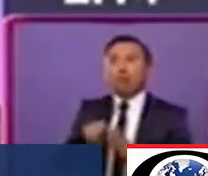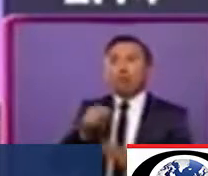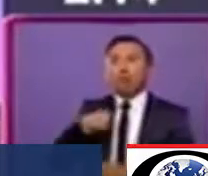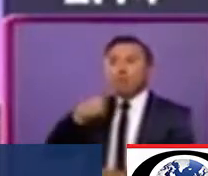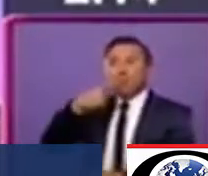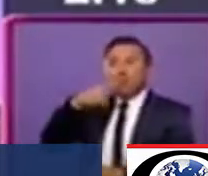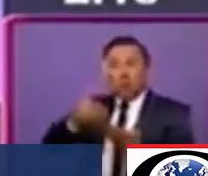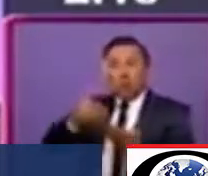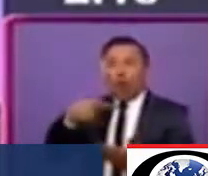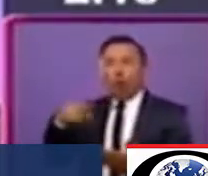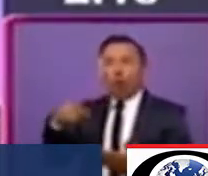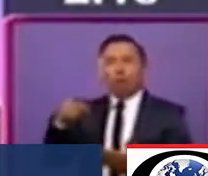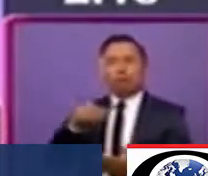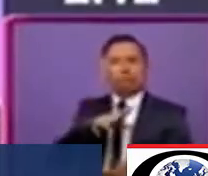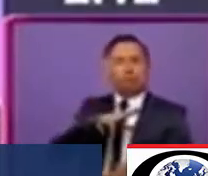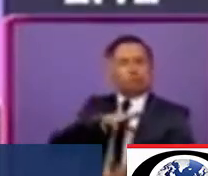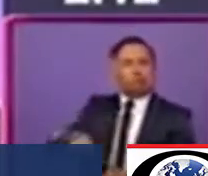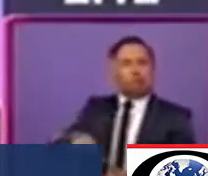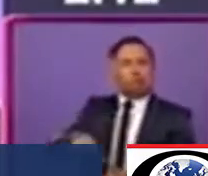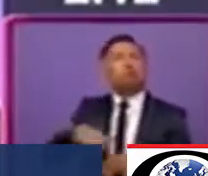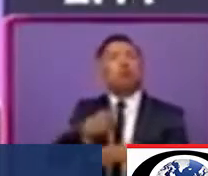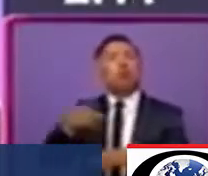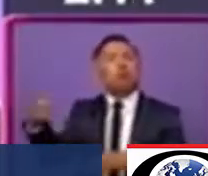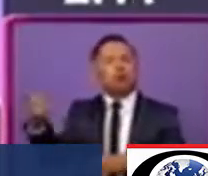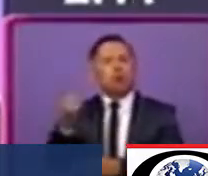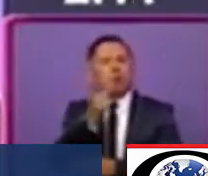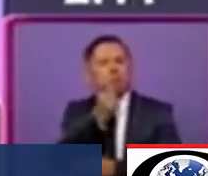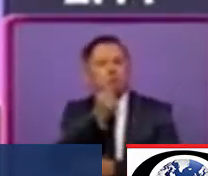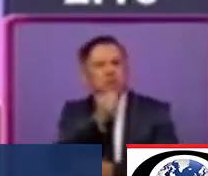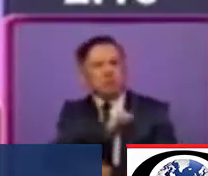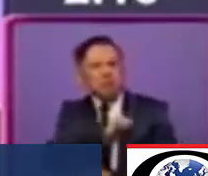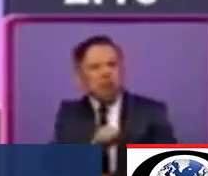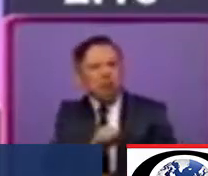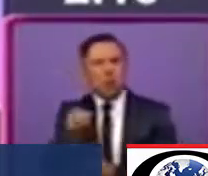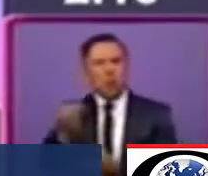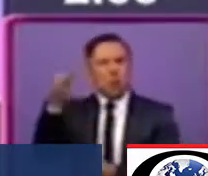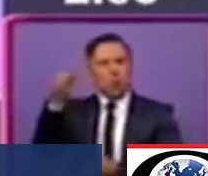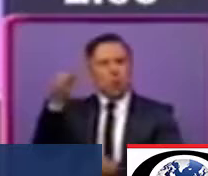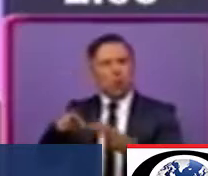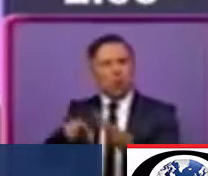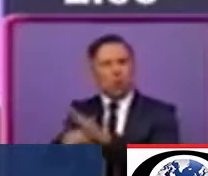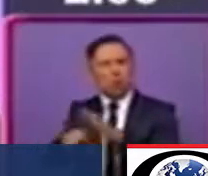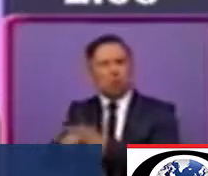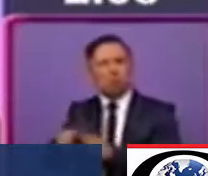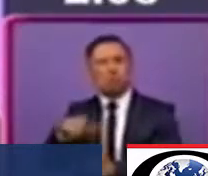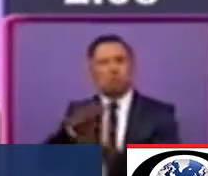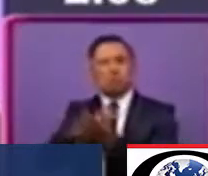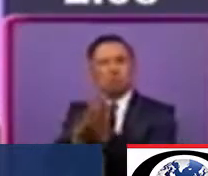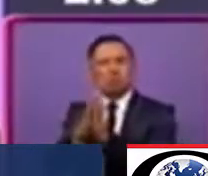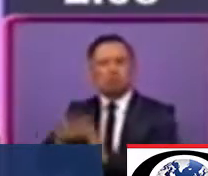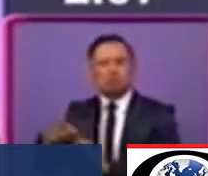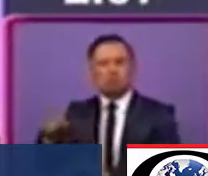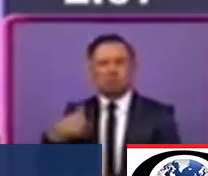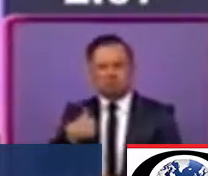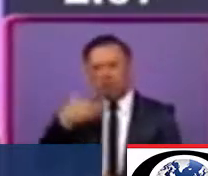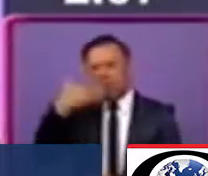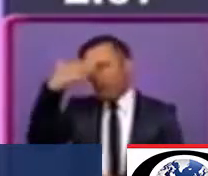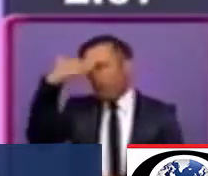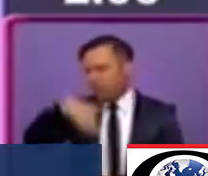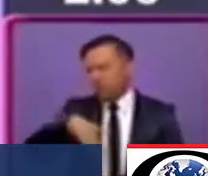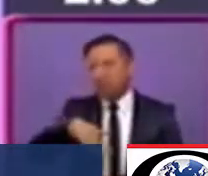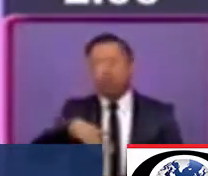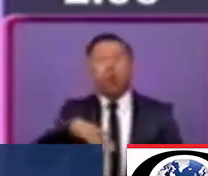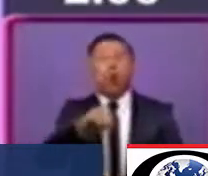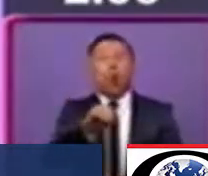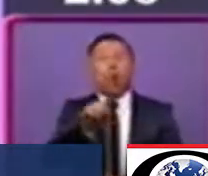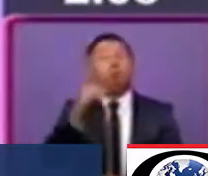un debate, parecía un encuentro amistoso, Eduardo, porque pues de debate pues no se vio mucho. Bueno, y el